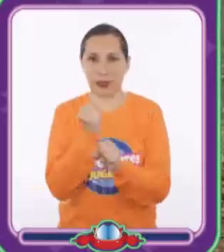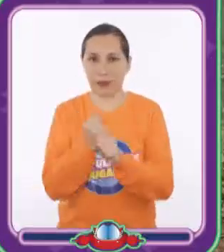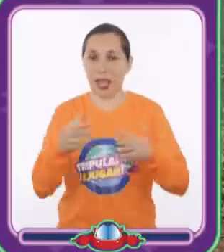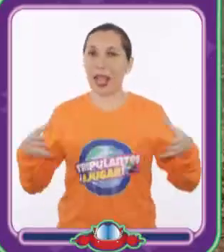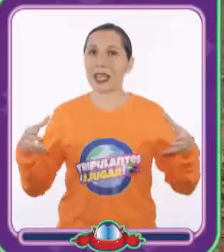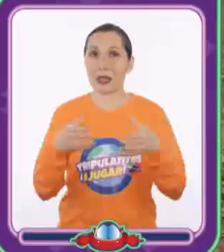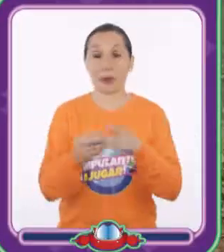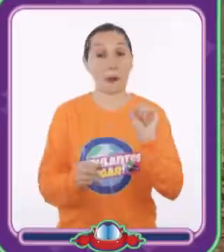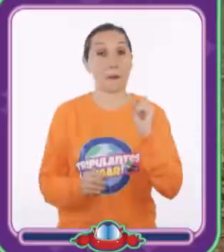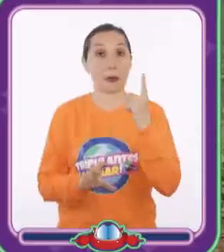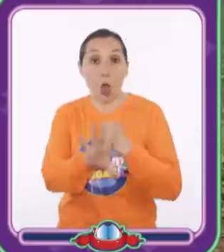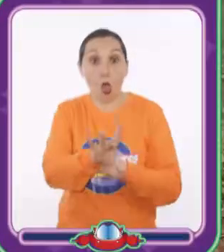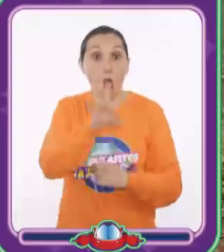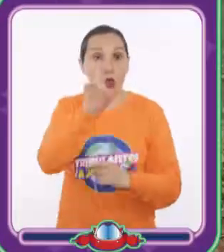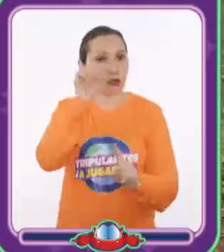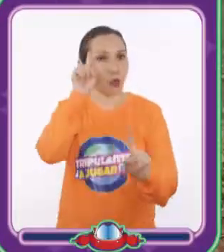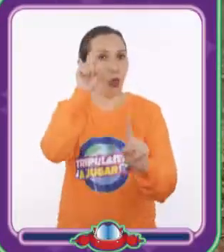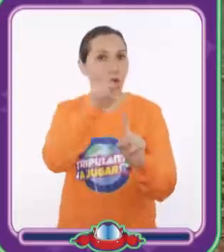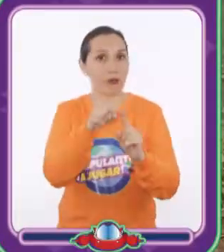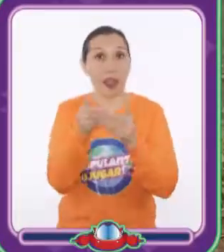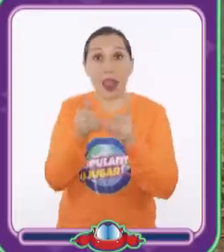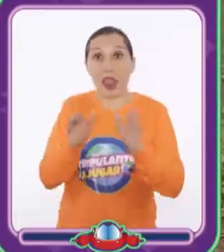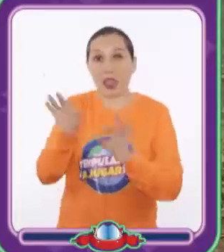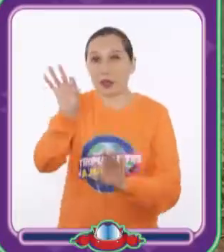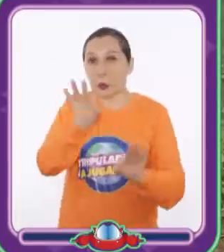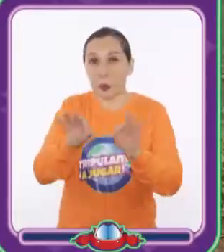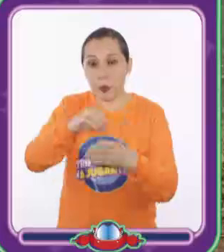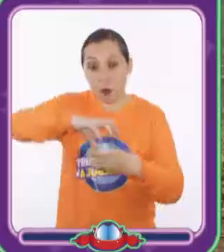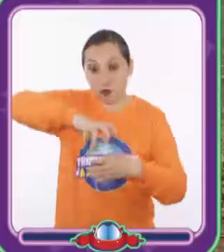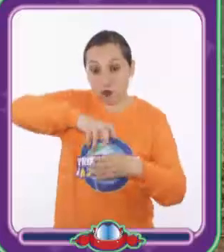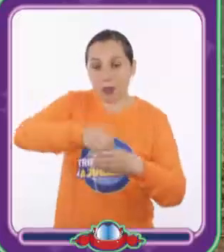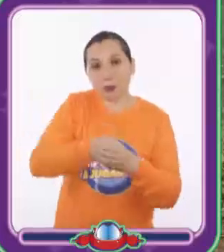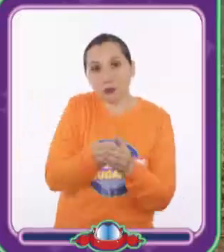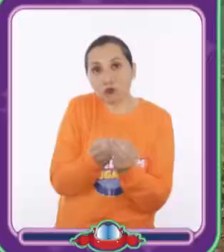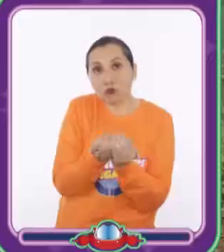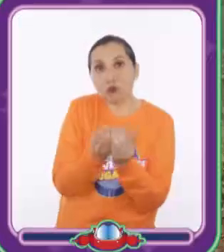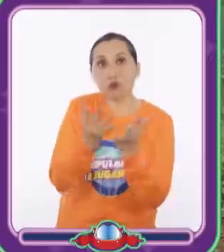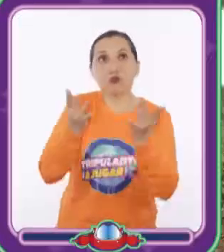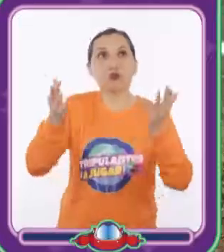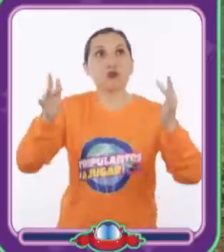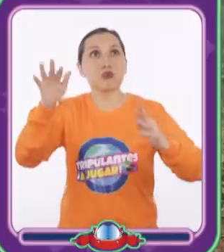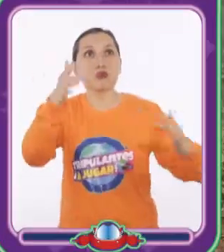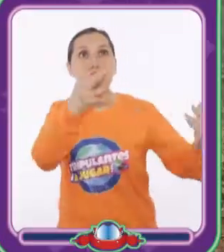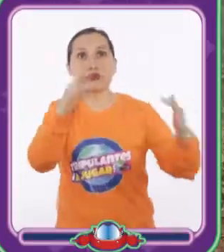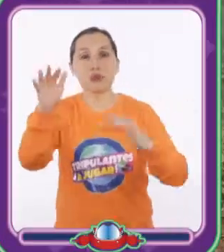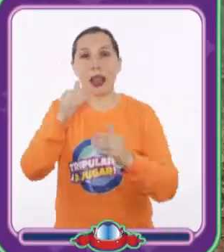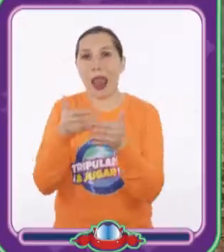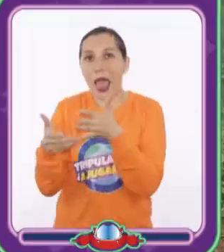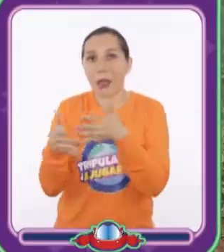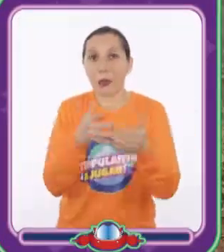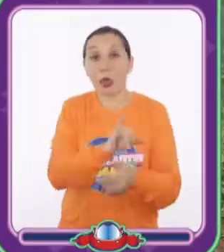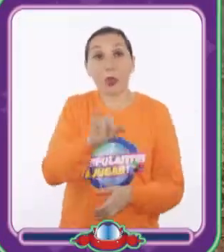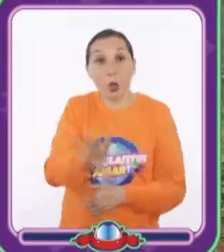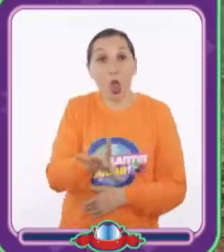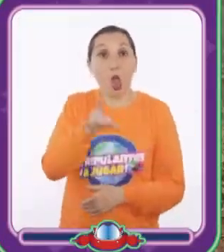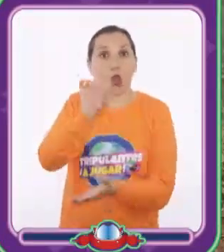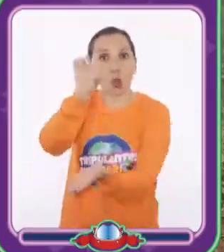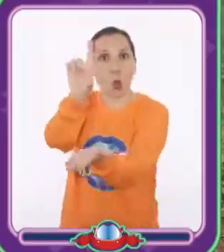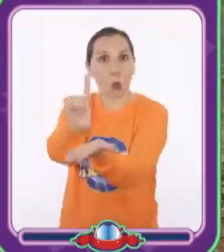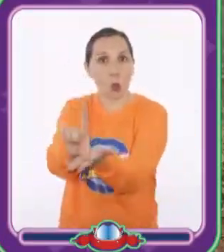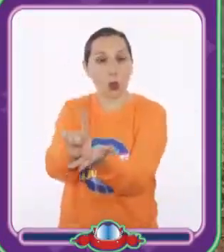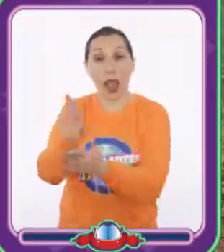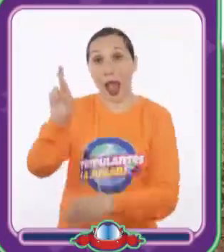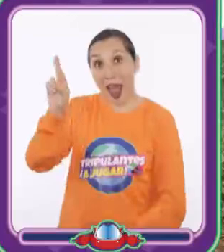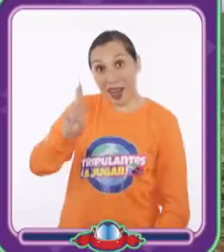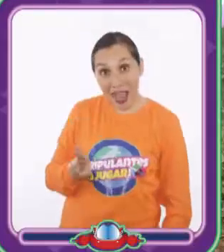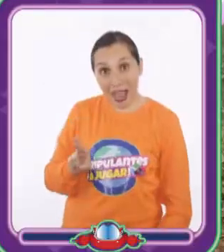gran trabajo en equipo. Primero descubrieron la misión, liberar los insectos del frasco para que vuelvan a su hábitat natural. Luego descubrieron el